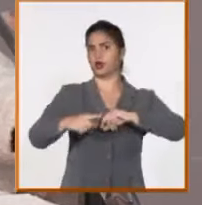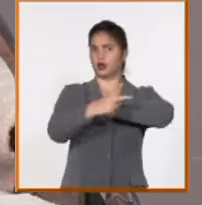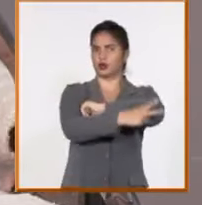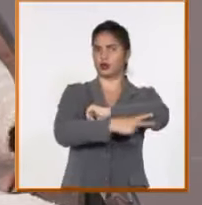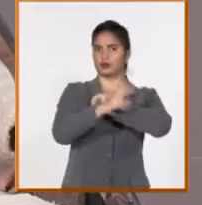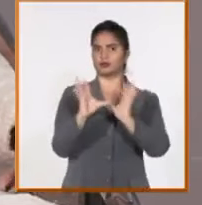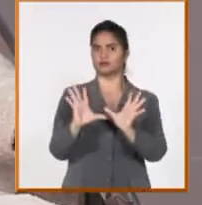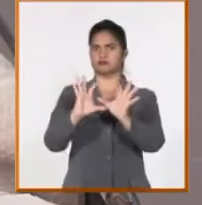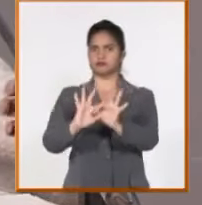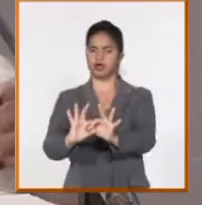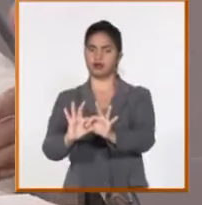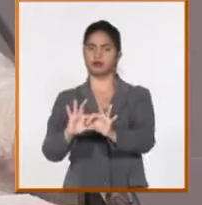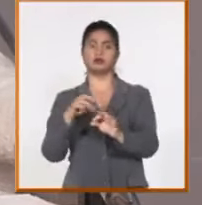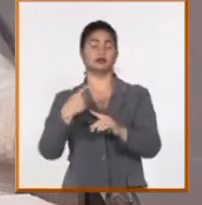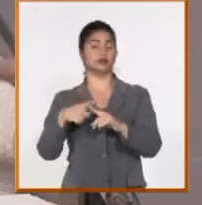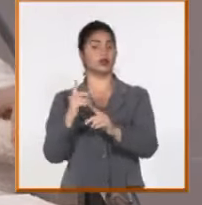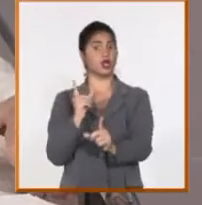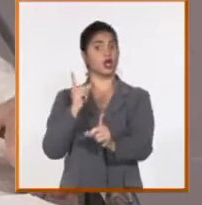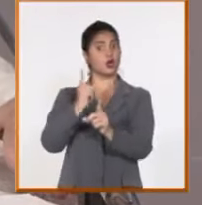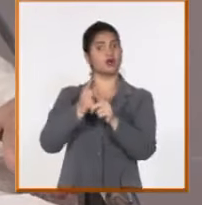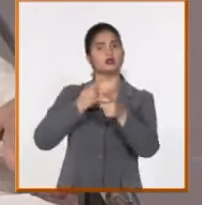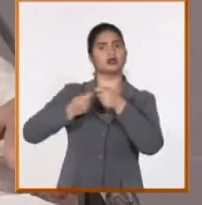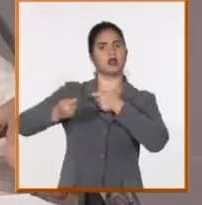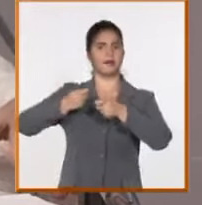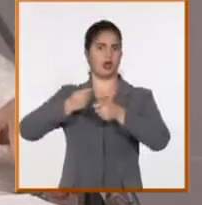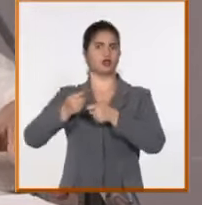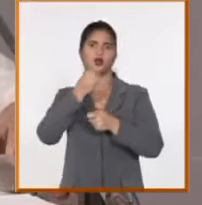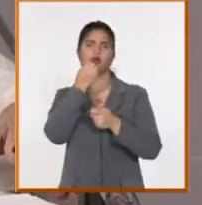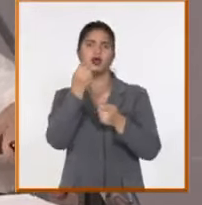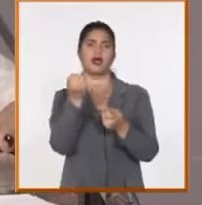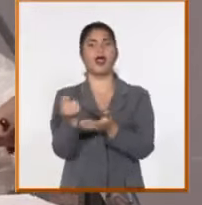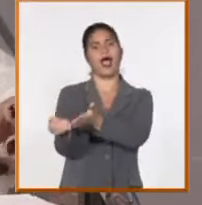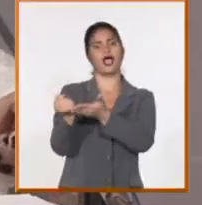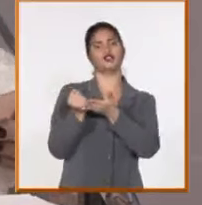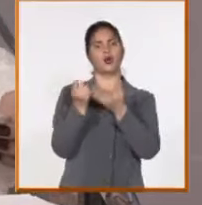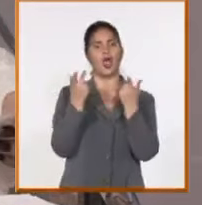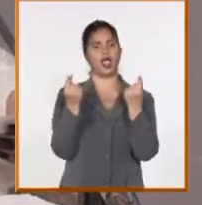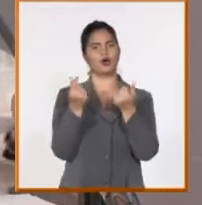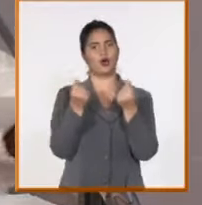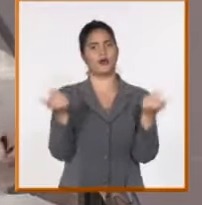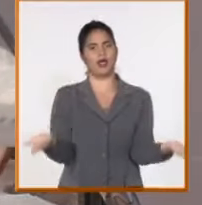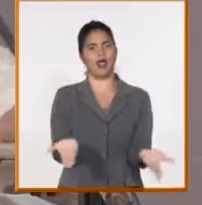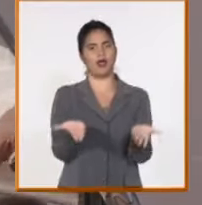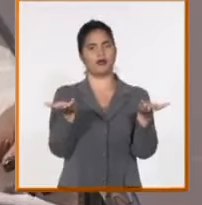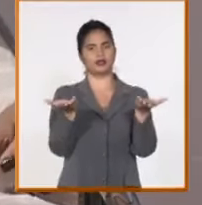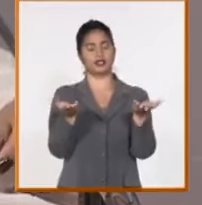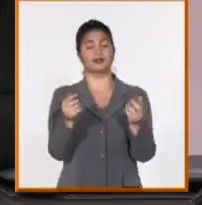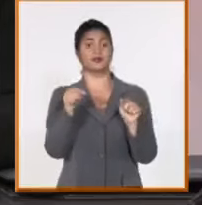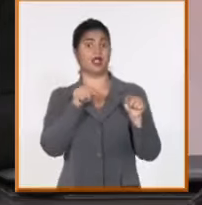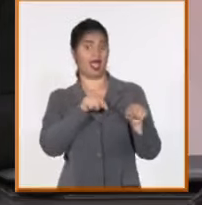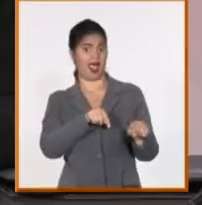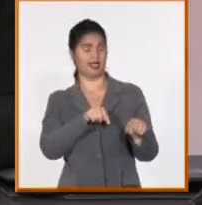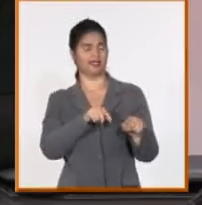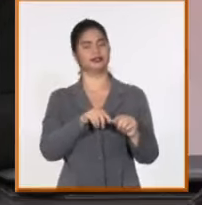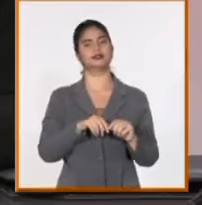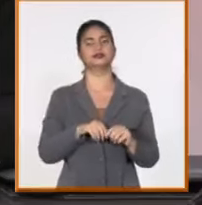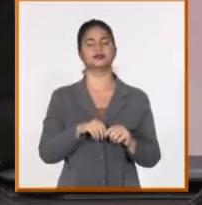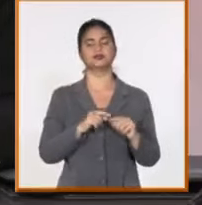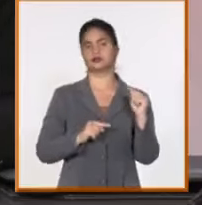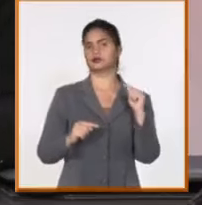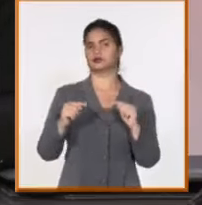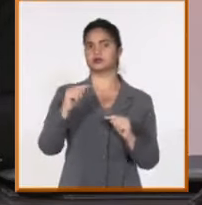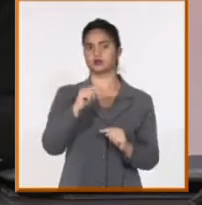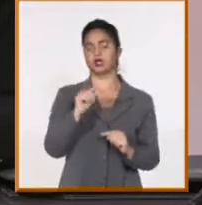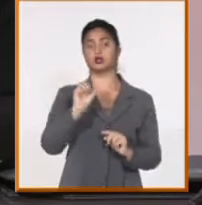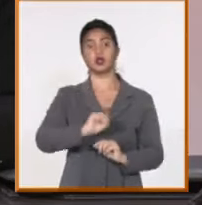exportaciones y encontrar también mercados que nos puedan ayudar Bueno ahí está por supuesto de manera particular lo que